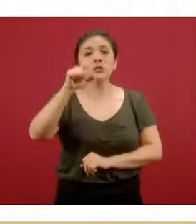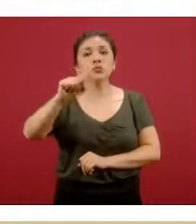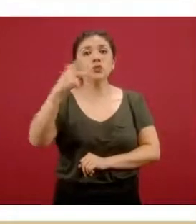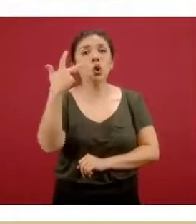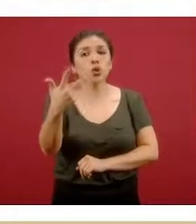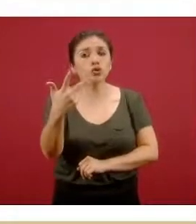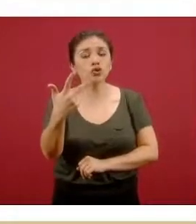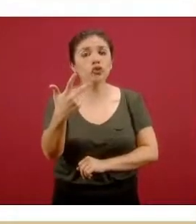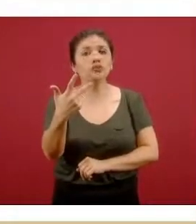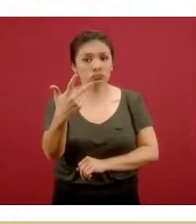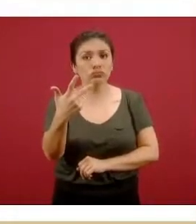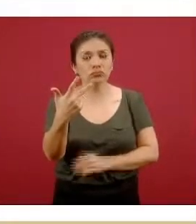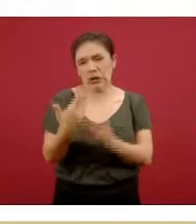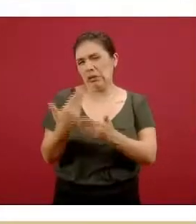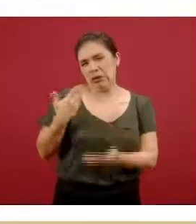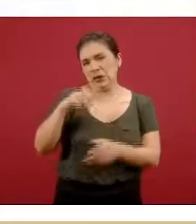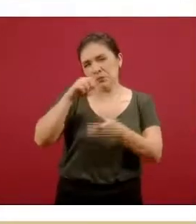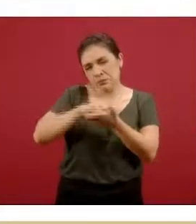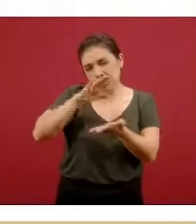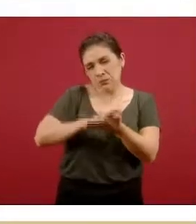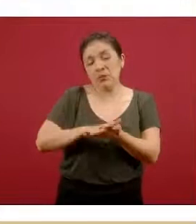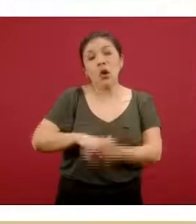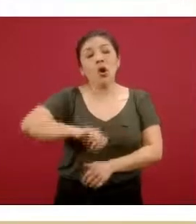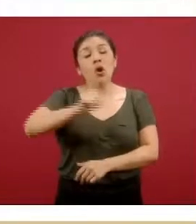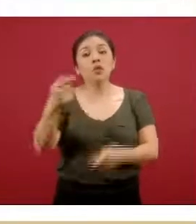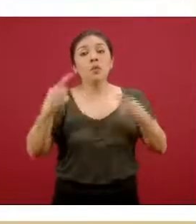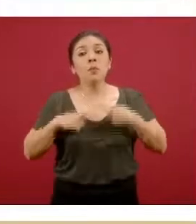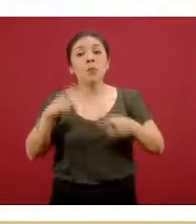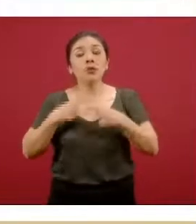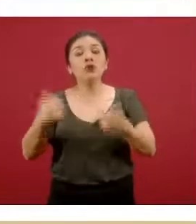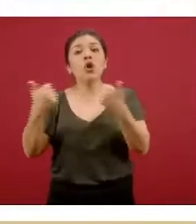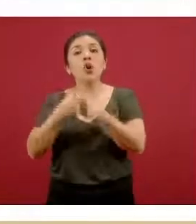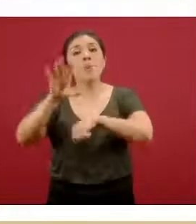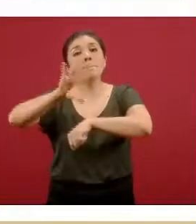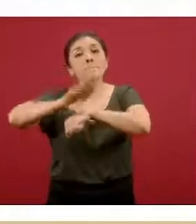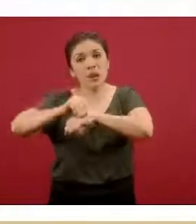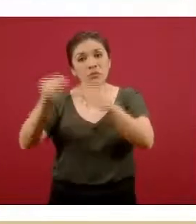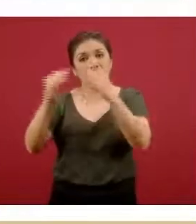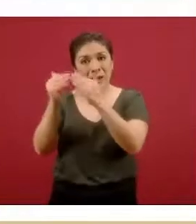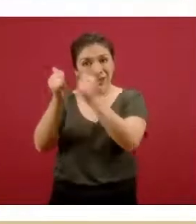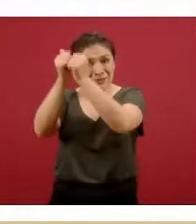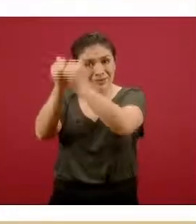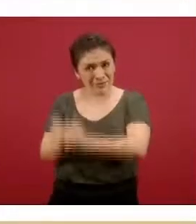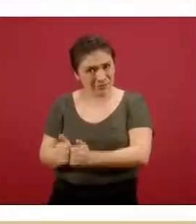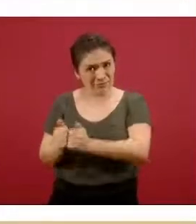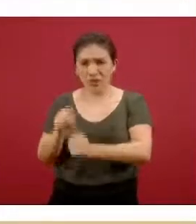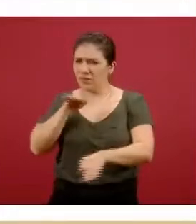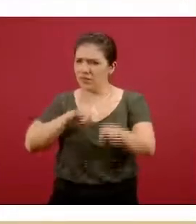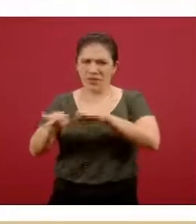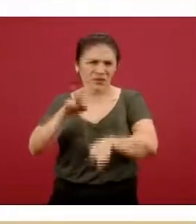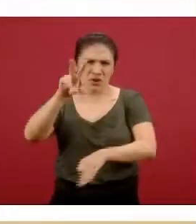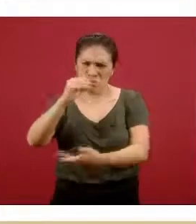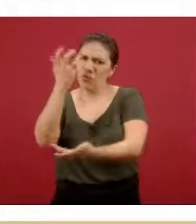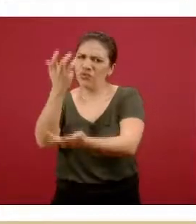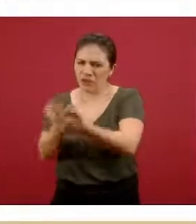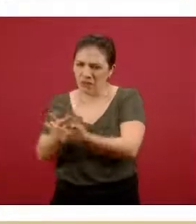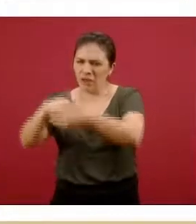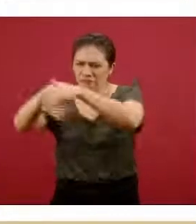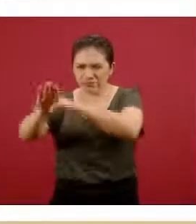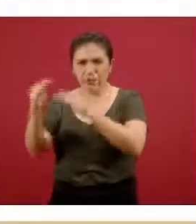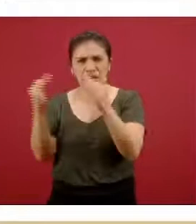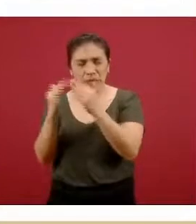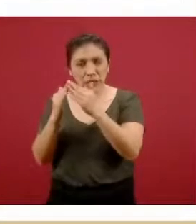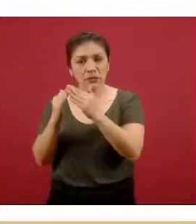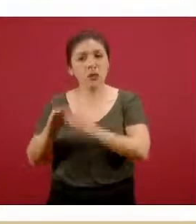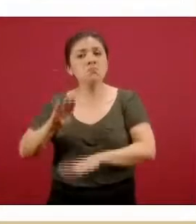para efectos del último corte, y para los trabajadores con permiso COVID-19, es decir, aquellos que fueron a resguardarse a sus